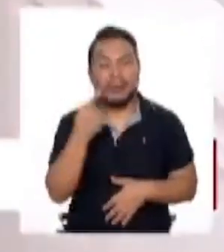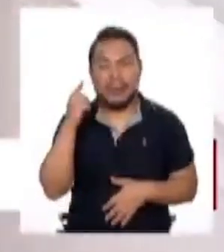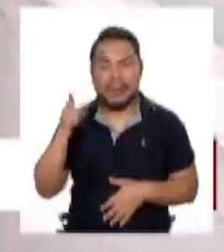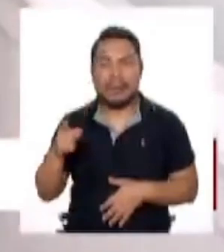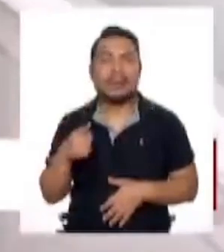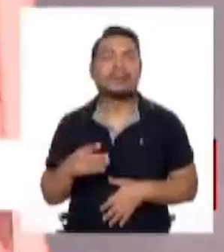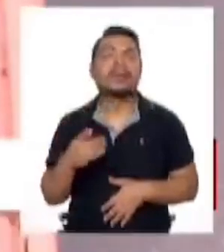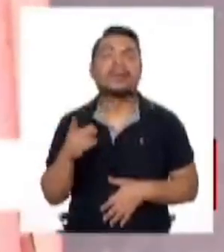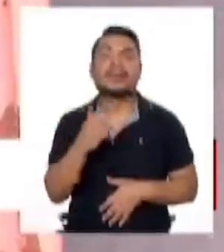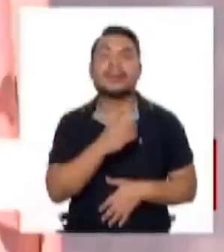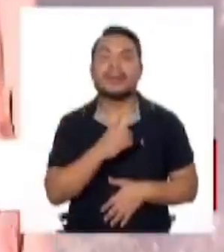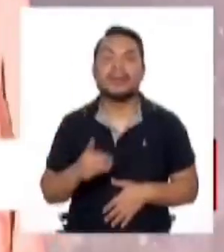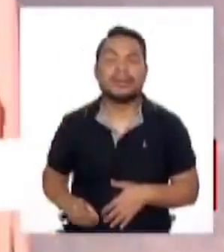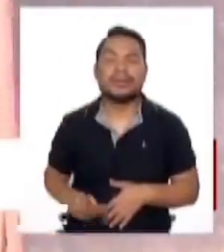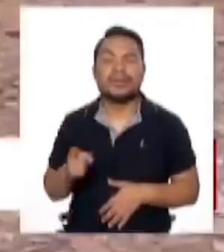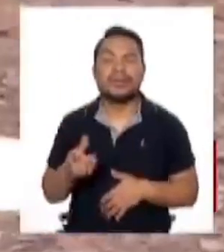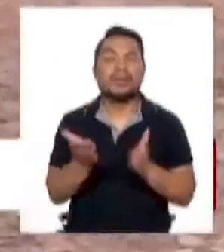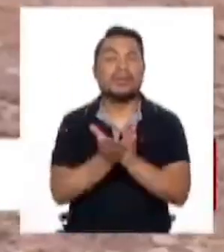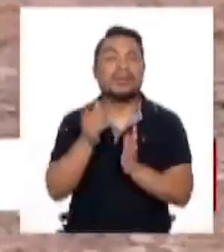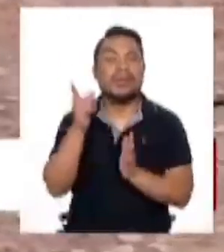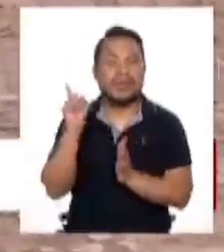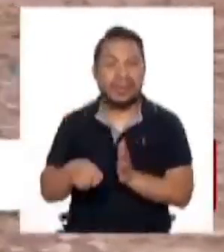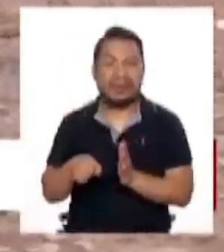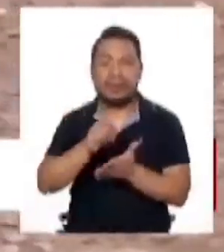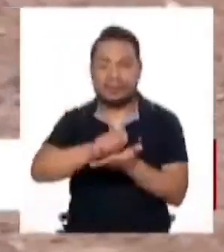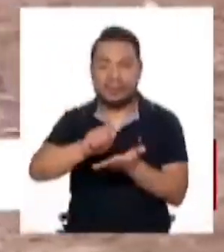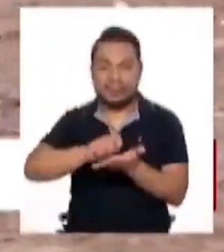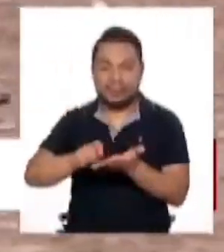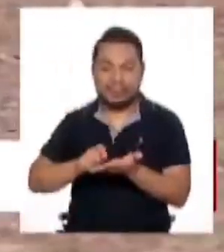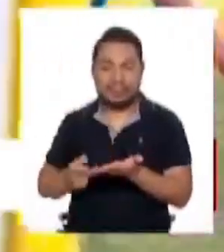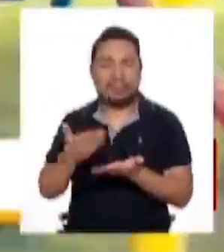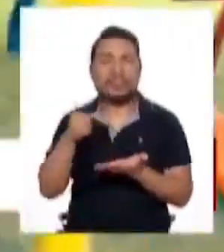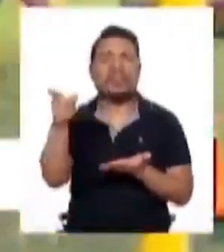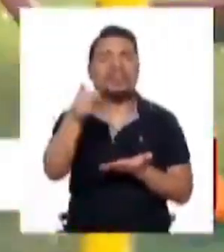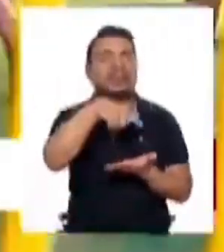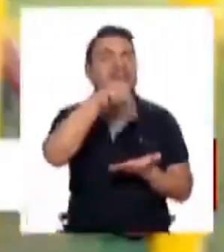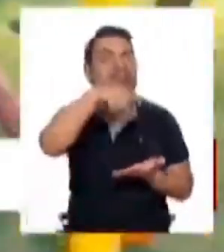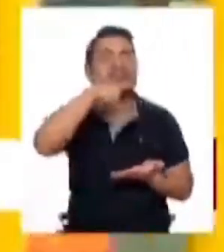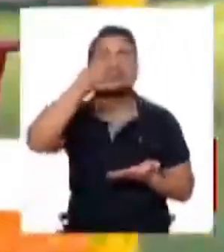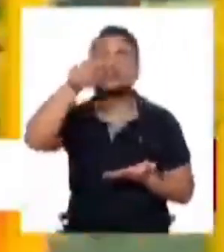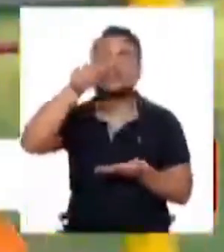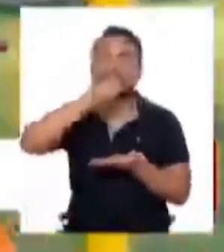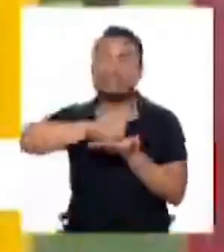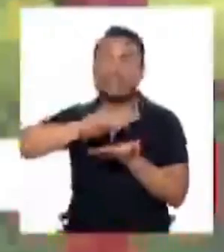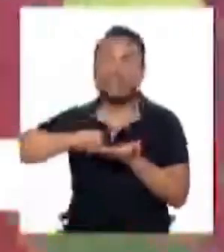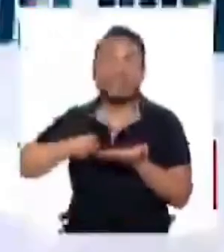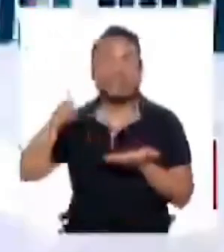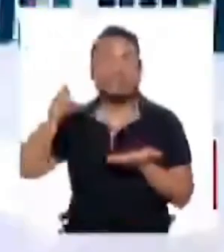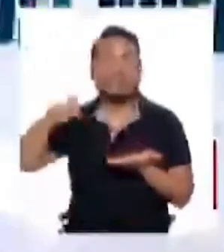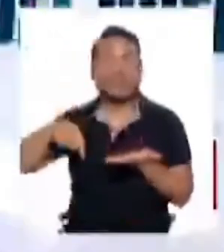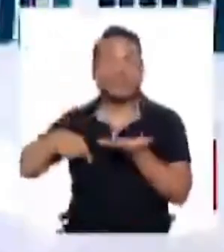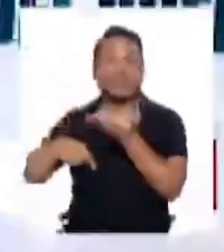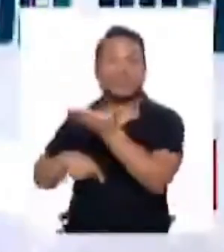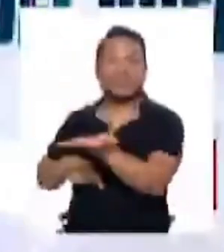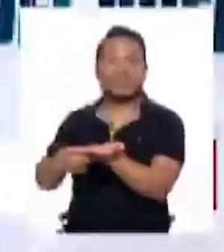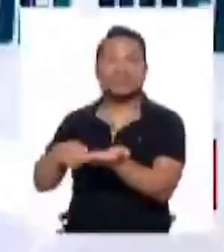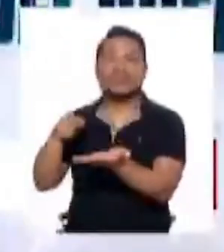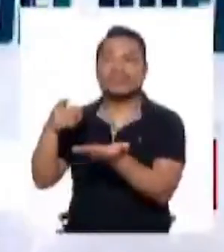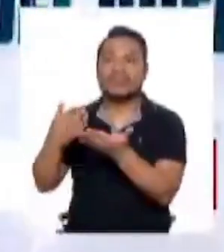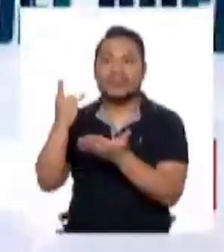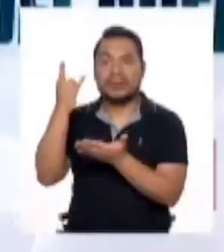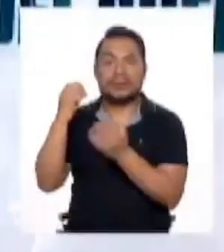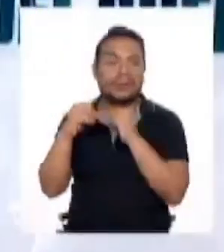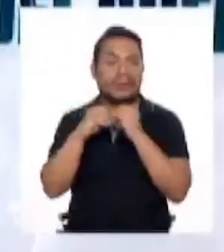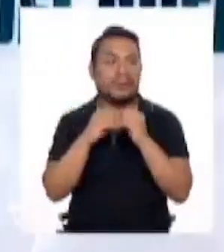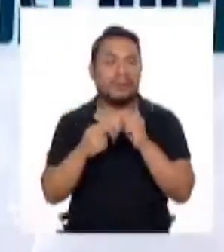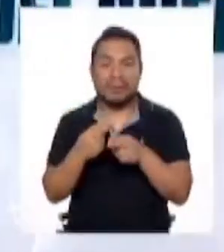director de colegio debe efectivamente hacer un registro de cuáles son esas necesidades que necesitan un remedio inmediato, porque las clases